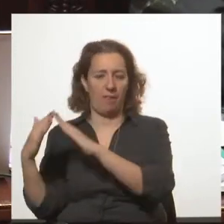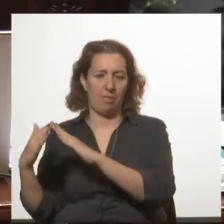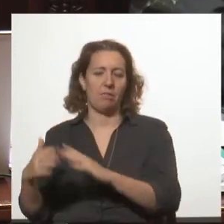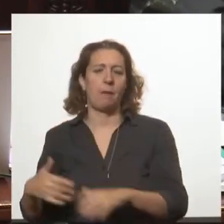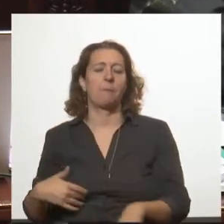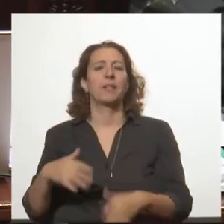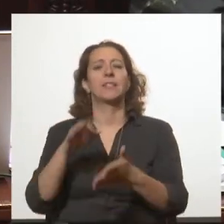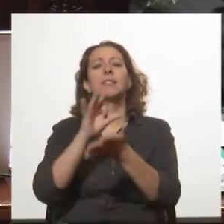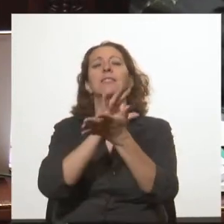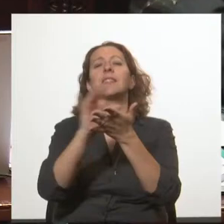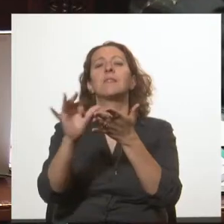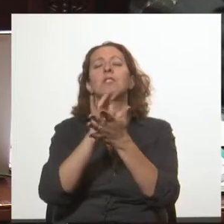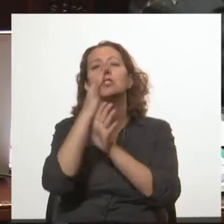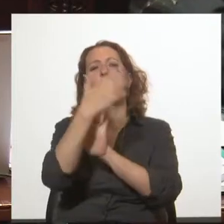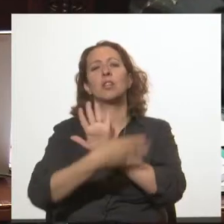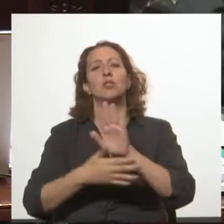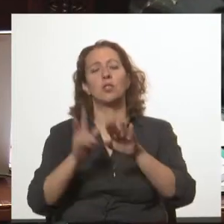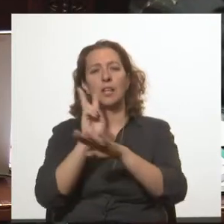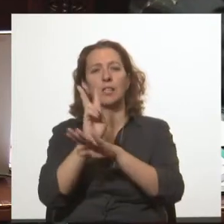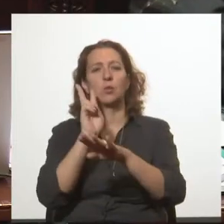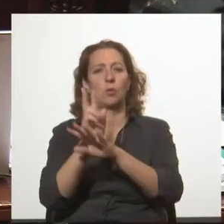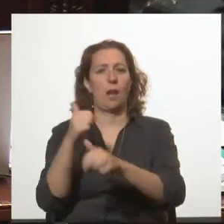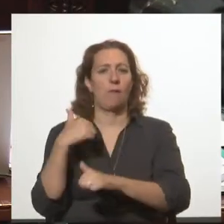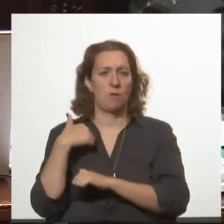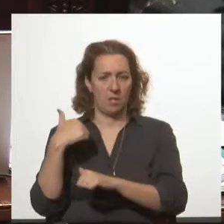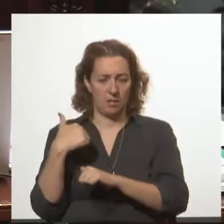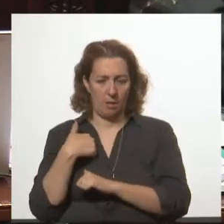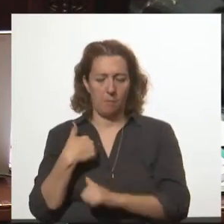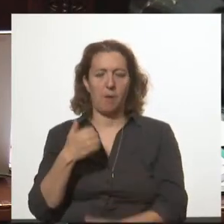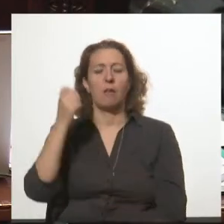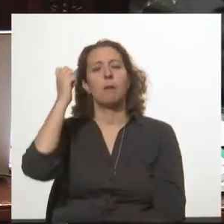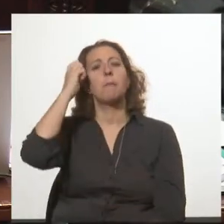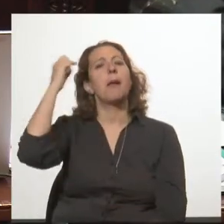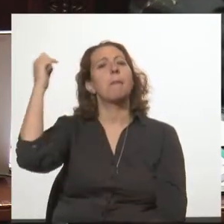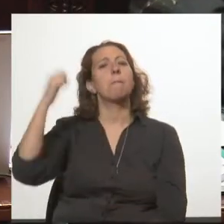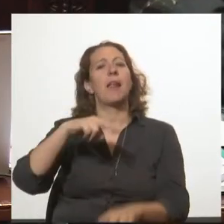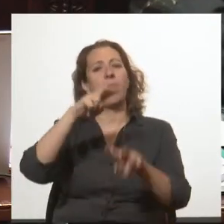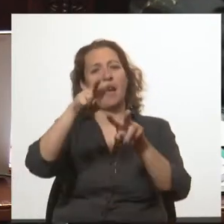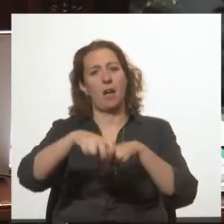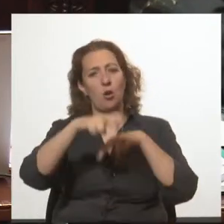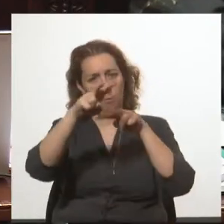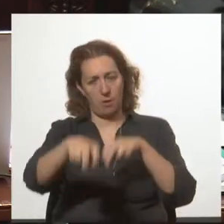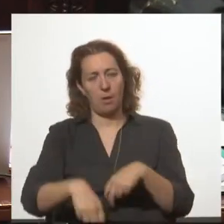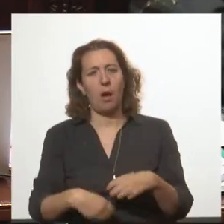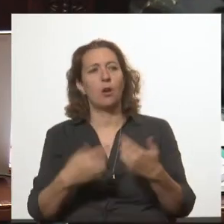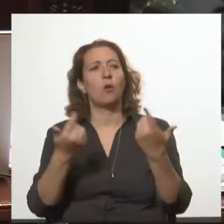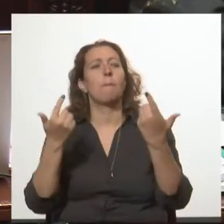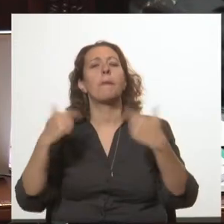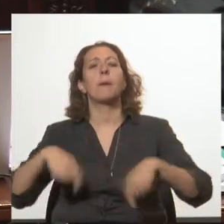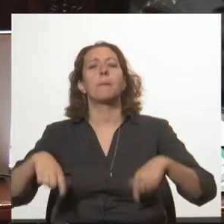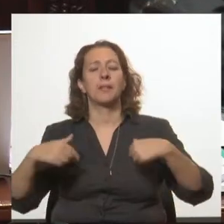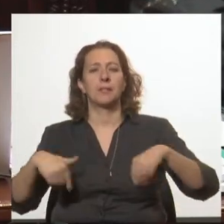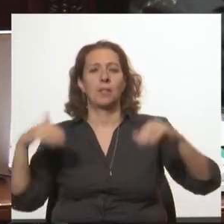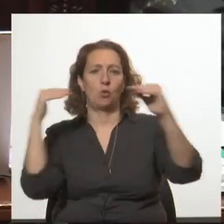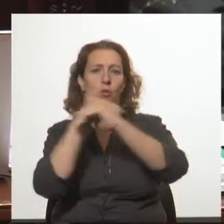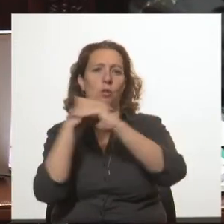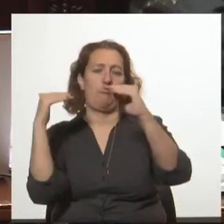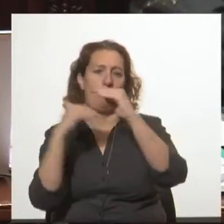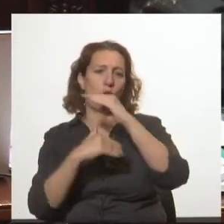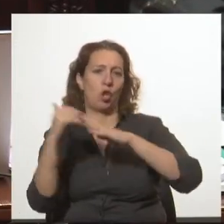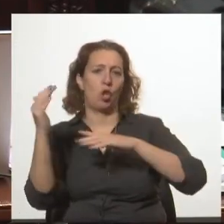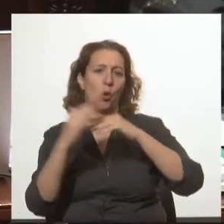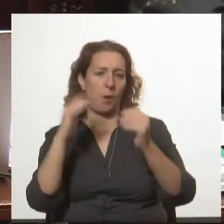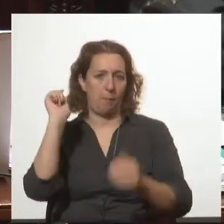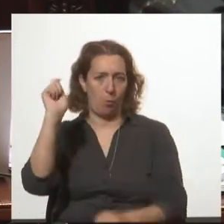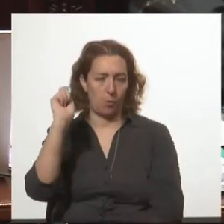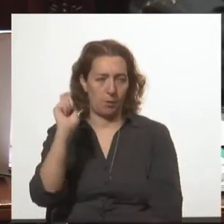social de las fuerzas armadas para el plan agropecuario para el ministerio de transporte de obras públicas y lo